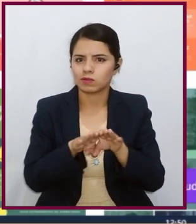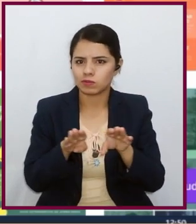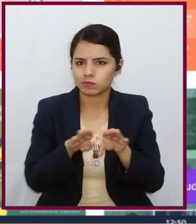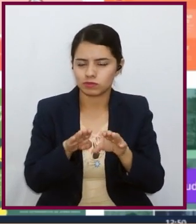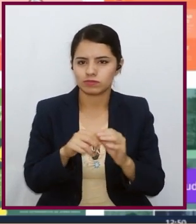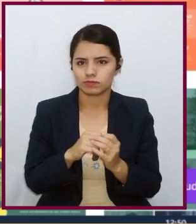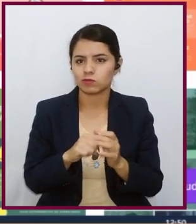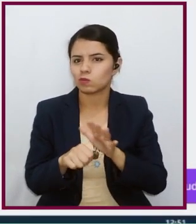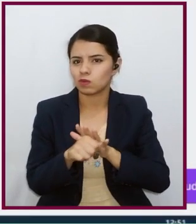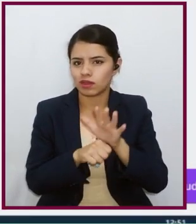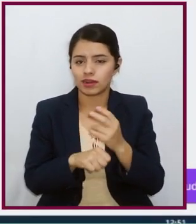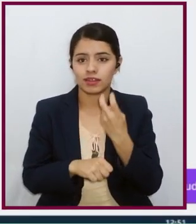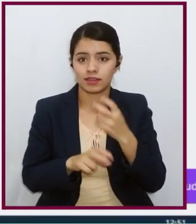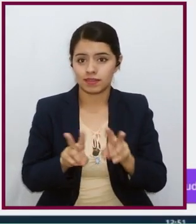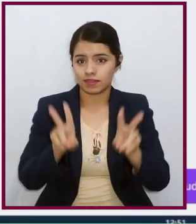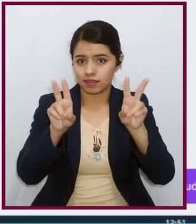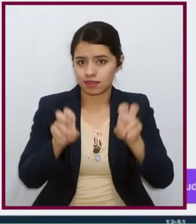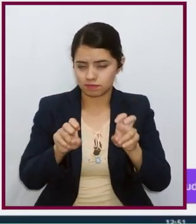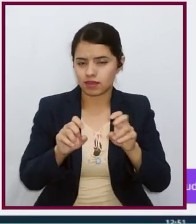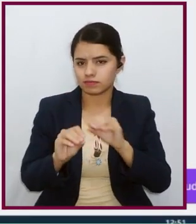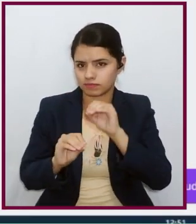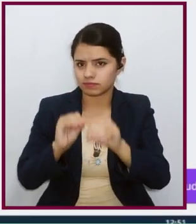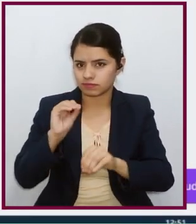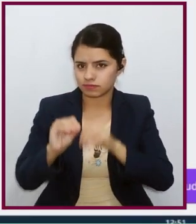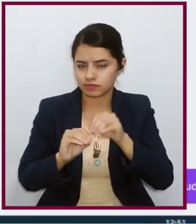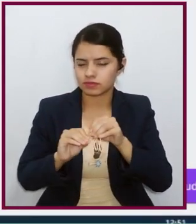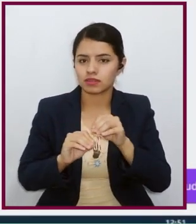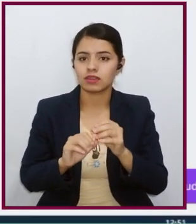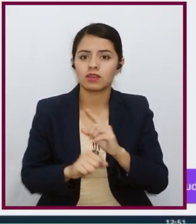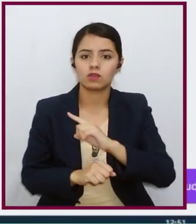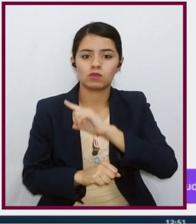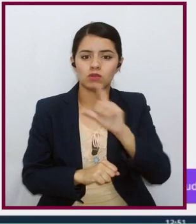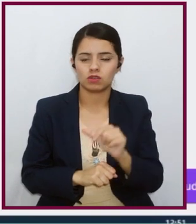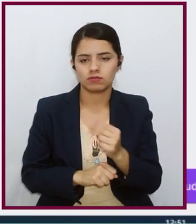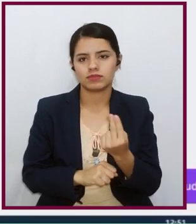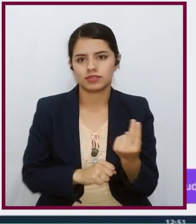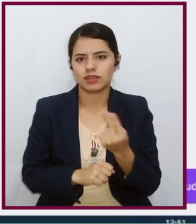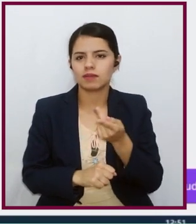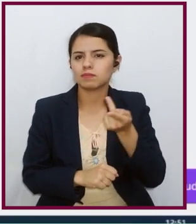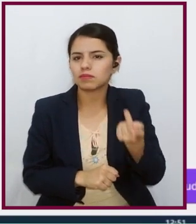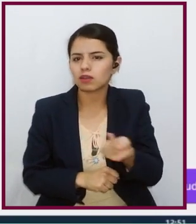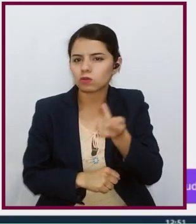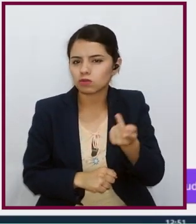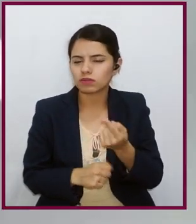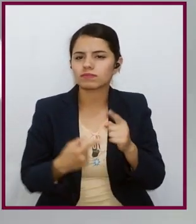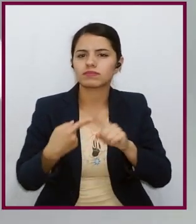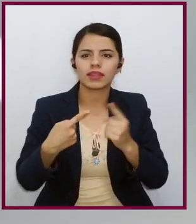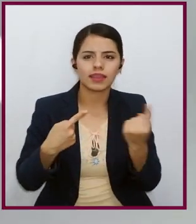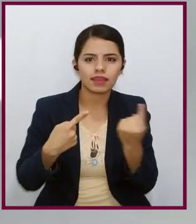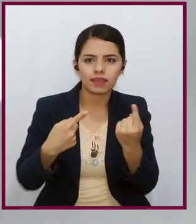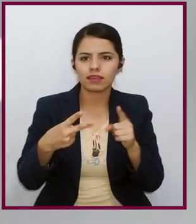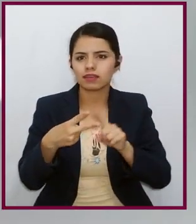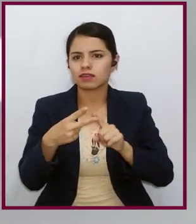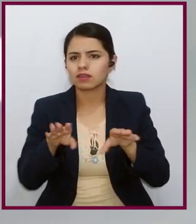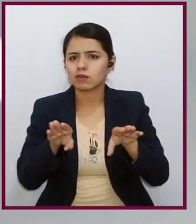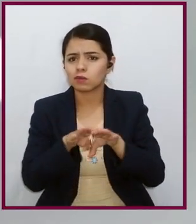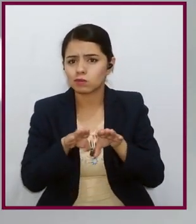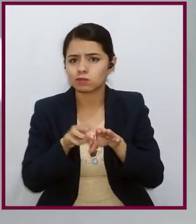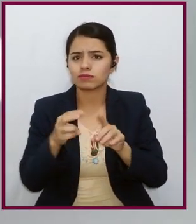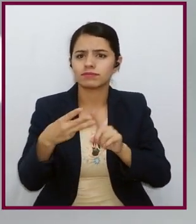¿Qué vamos a hacer, Gaby? Vamos a hacer una infografía, pero con todo el conocimiento de alguien profesional. Vamos a llamarle a